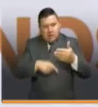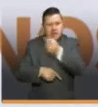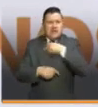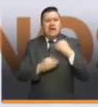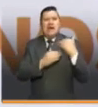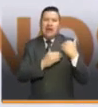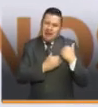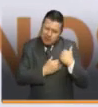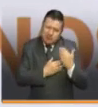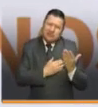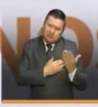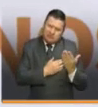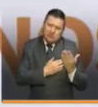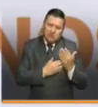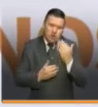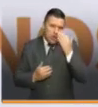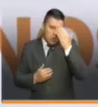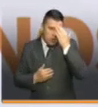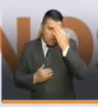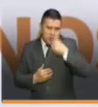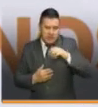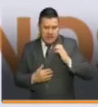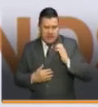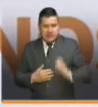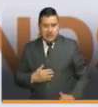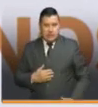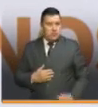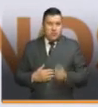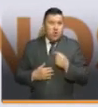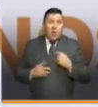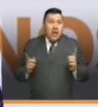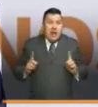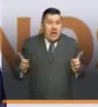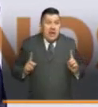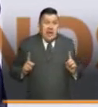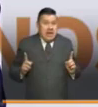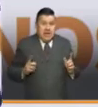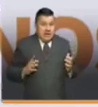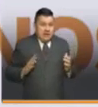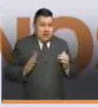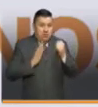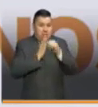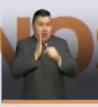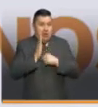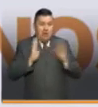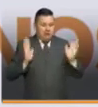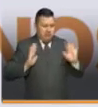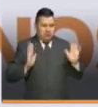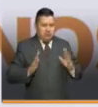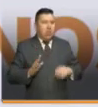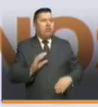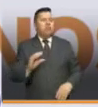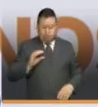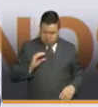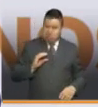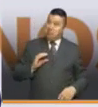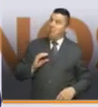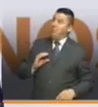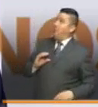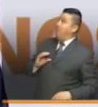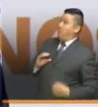asunto de conciencia ciudadana de que si usted no es beneficiar a este programa y recibe el pago o están